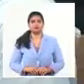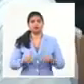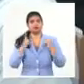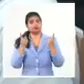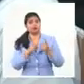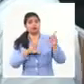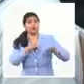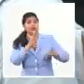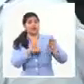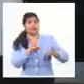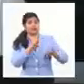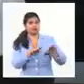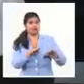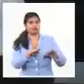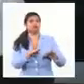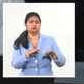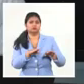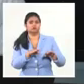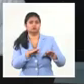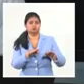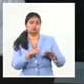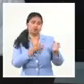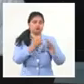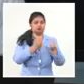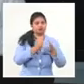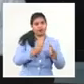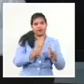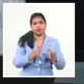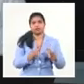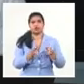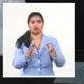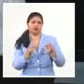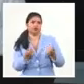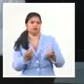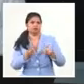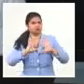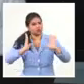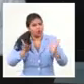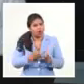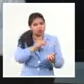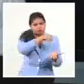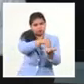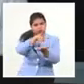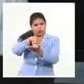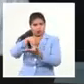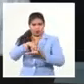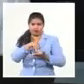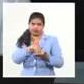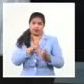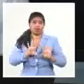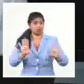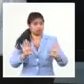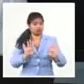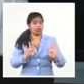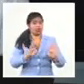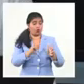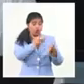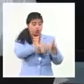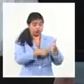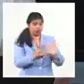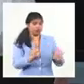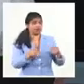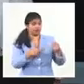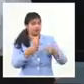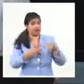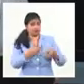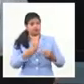cómo puedan arribar los componentes importados que ya todos están contratados. También,